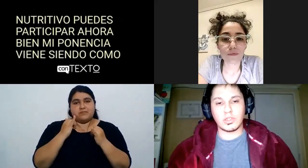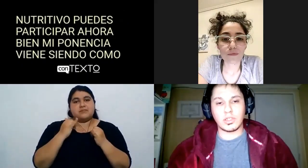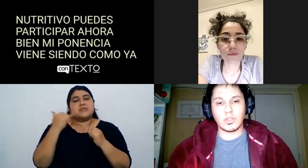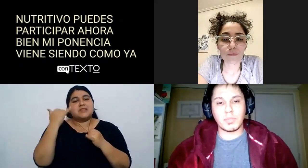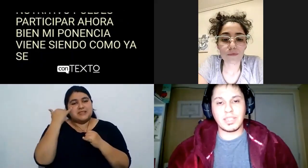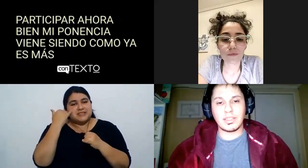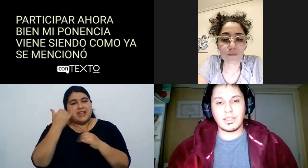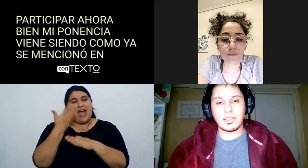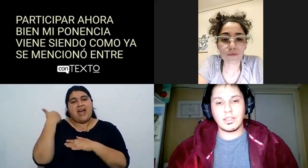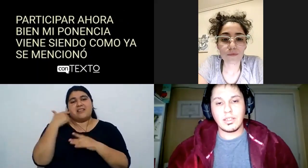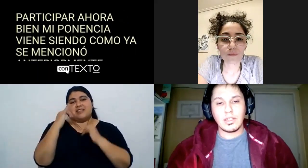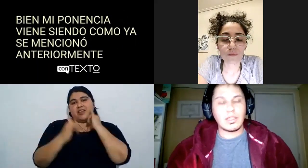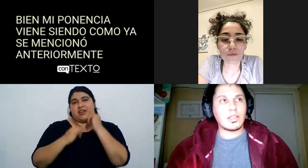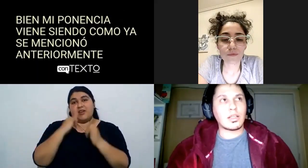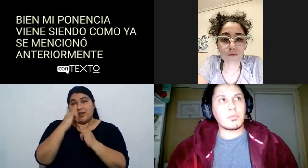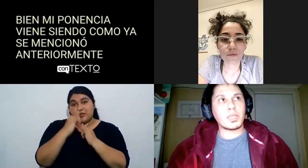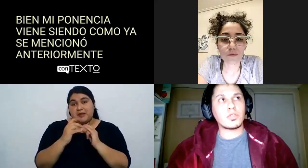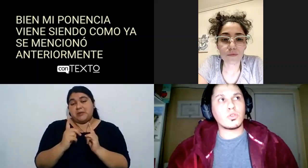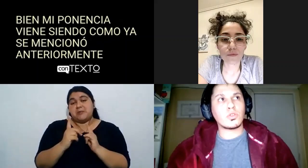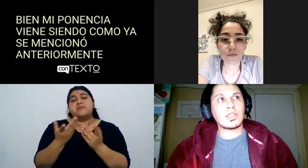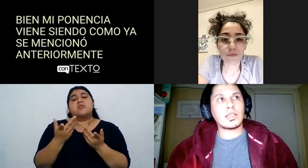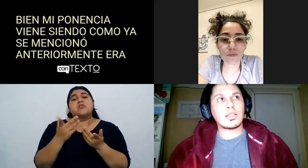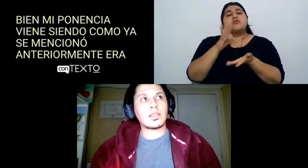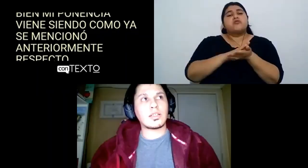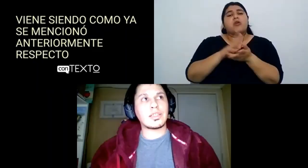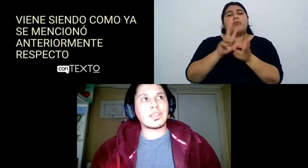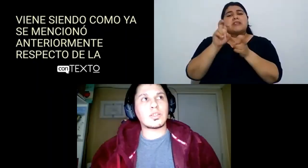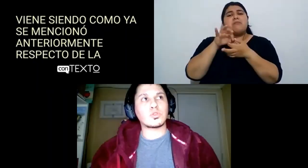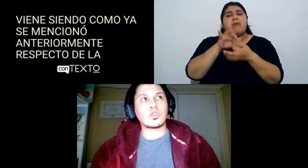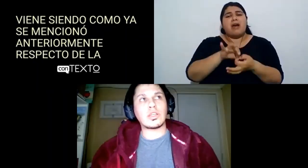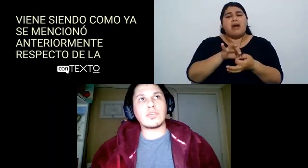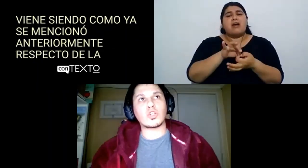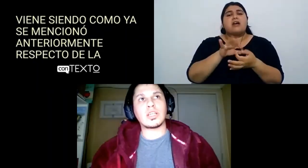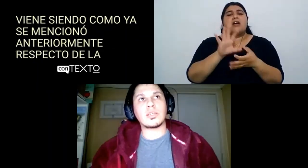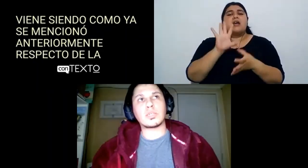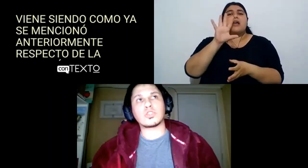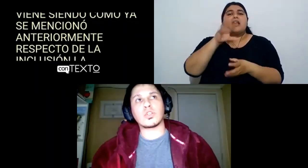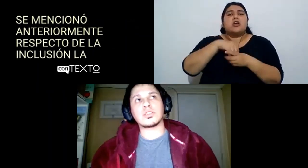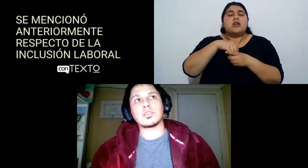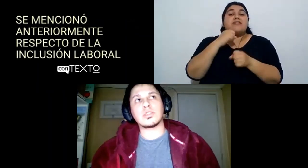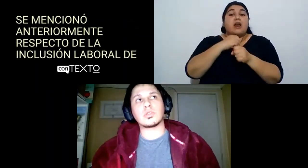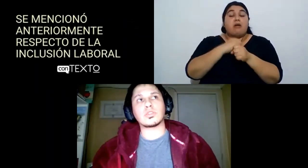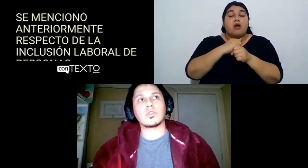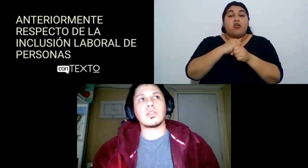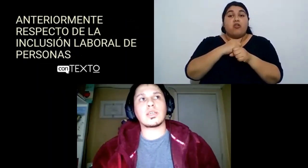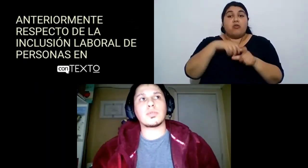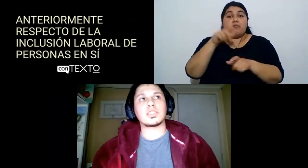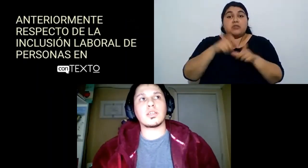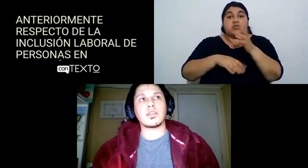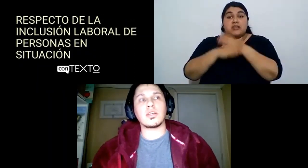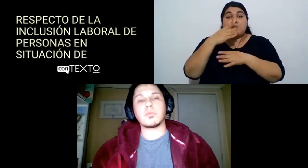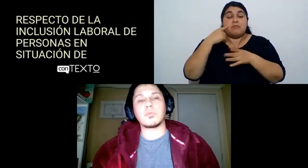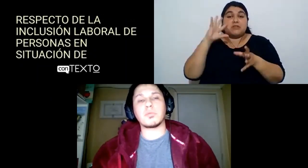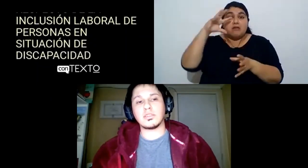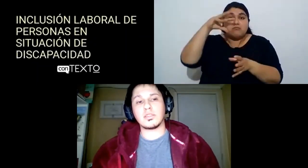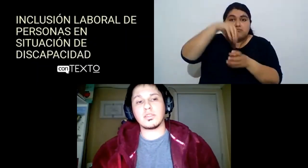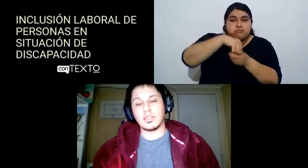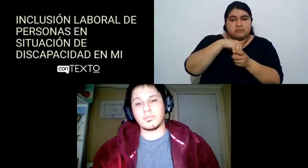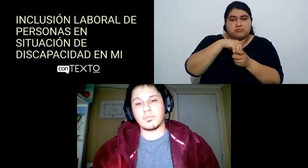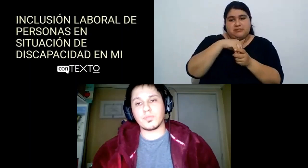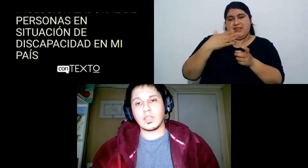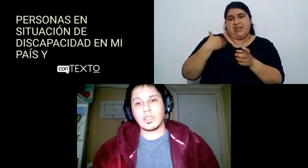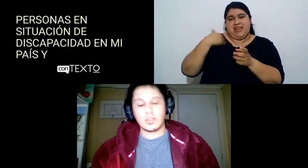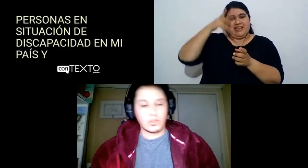mencionó anteriormente, respecto de la inclusión laboral de personas en situación de discapacidad en mi país,